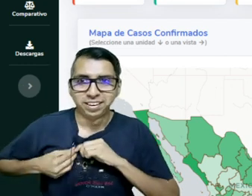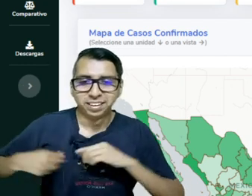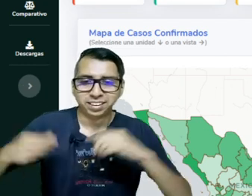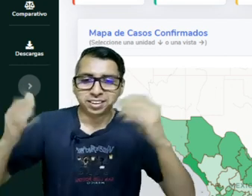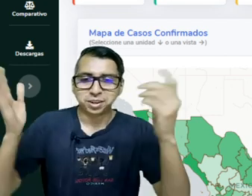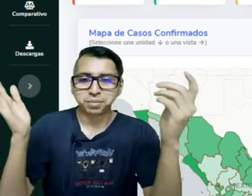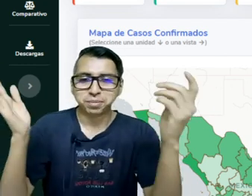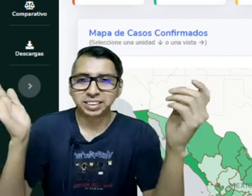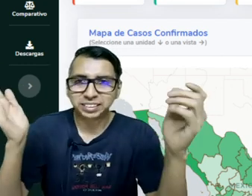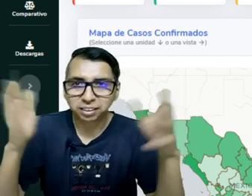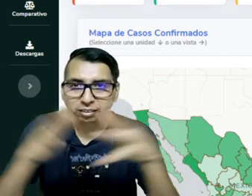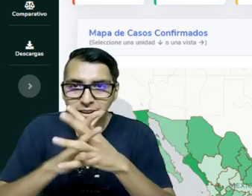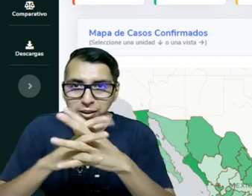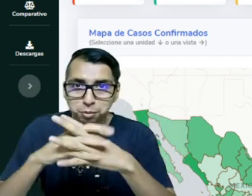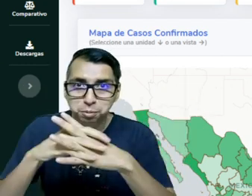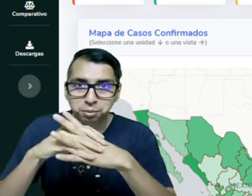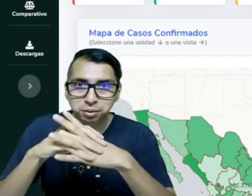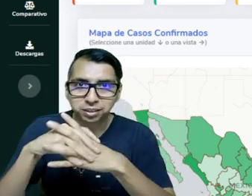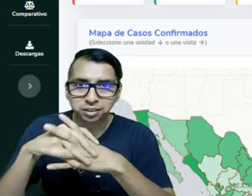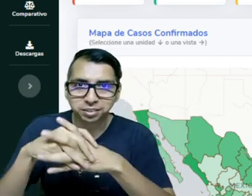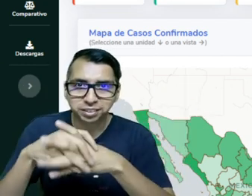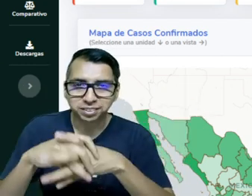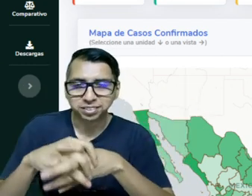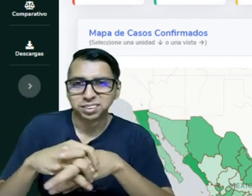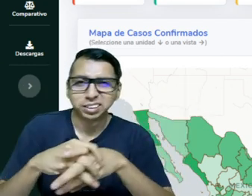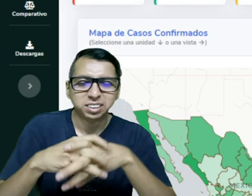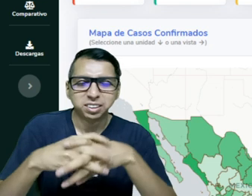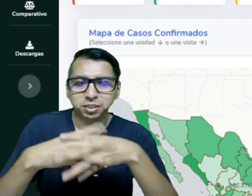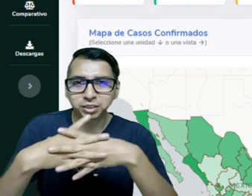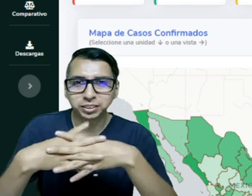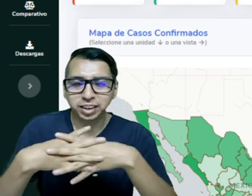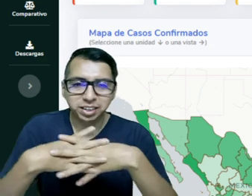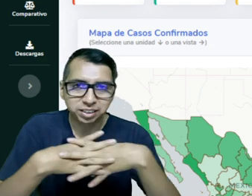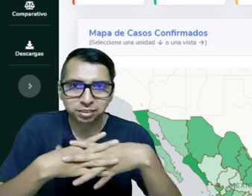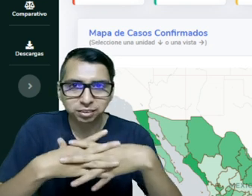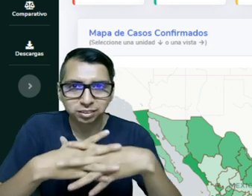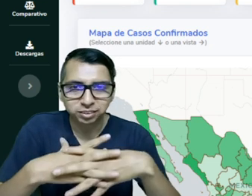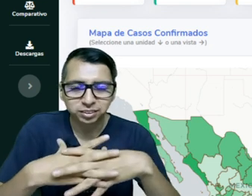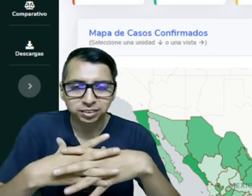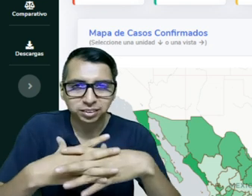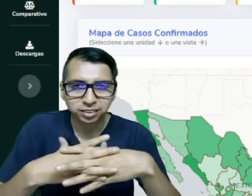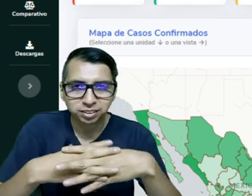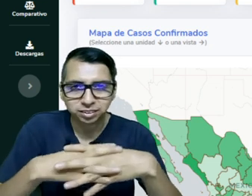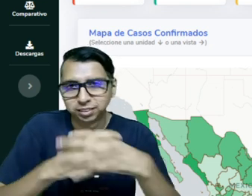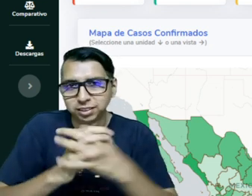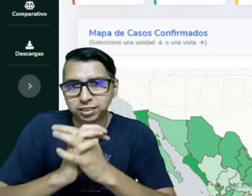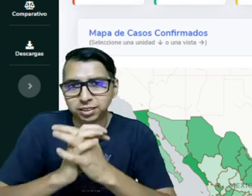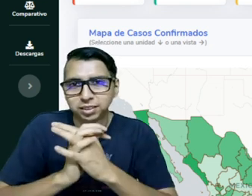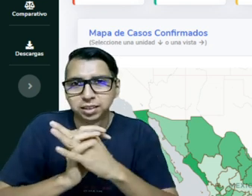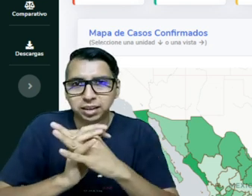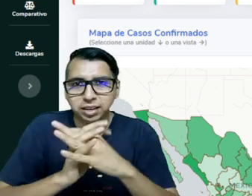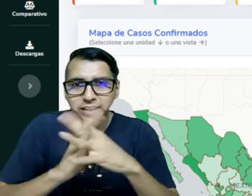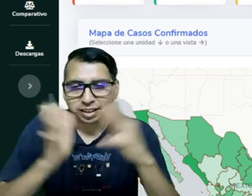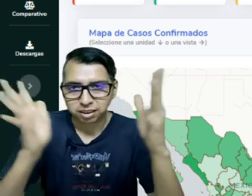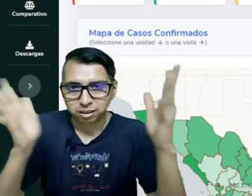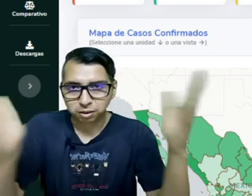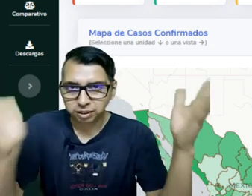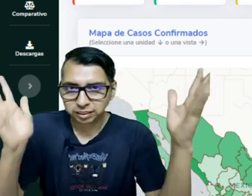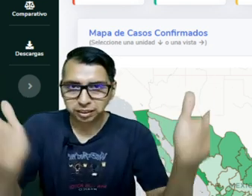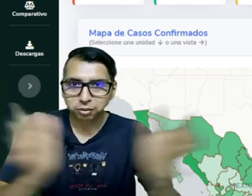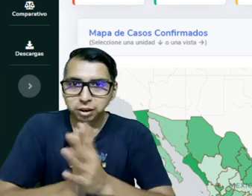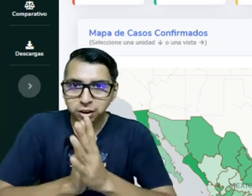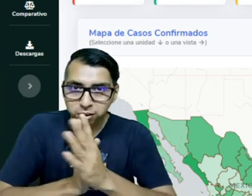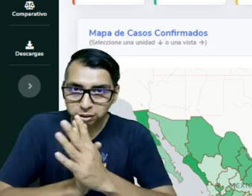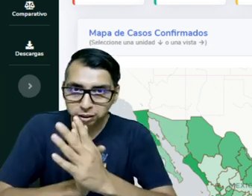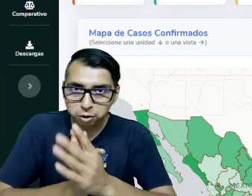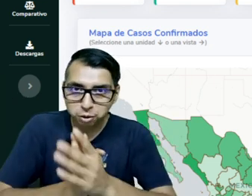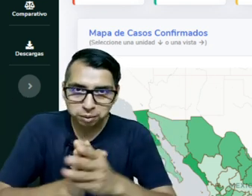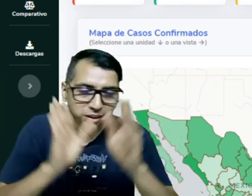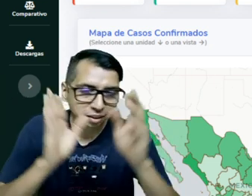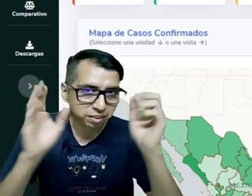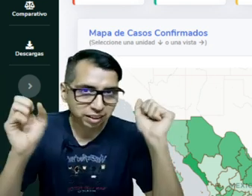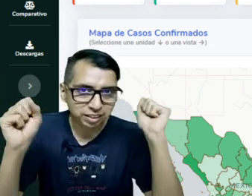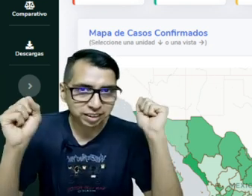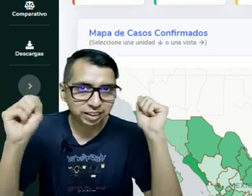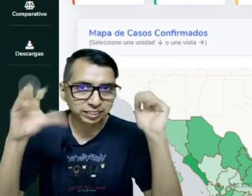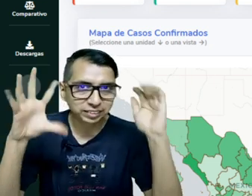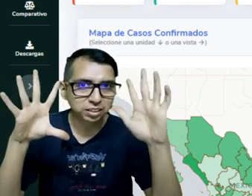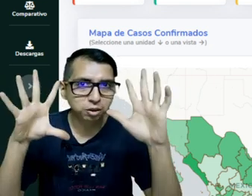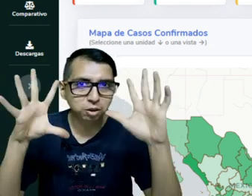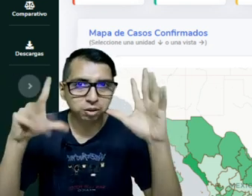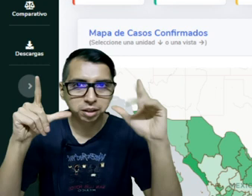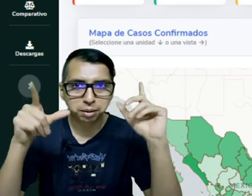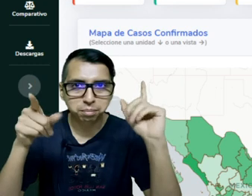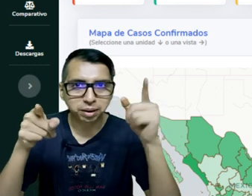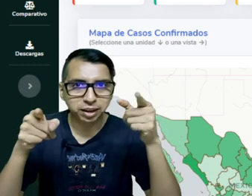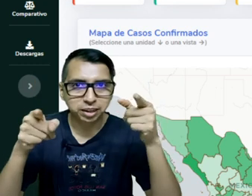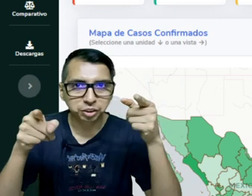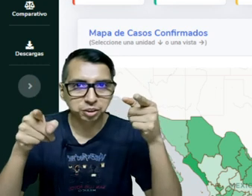un estado querido público yo extrañando los hoy les traigo el notti kobe del día